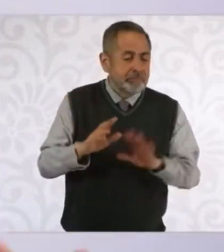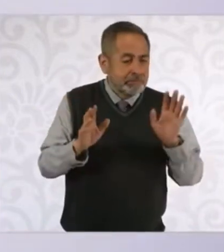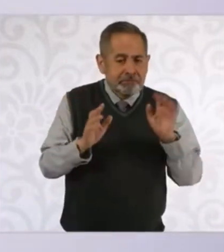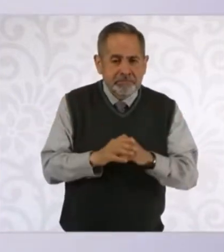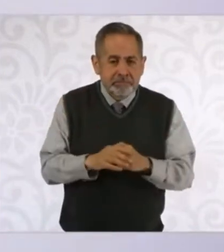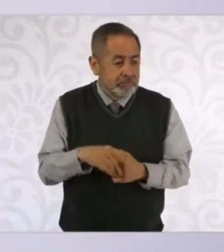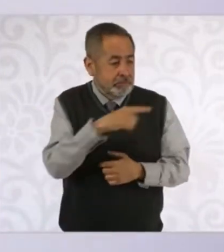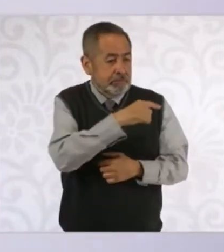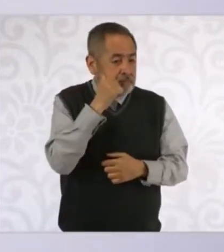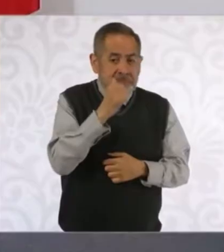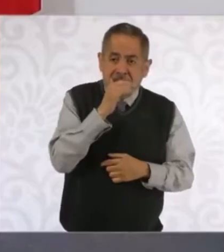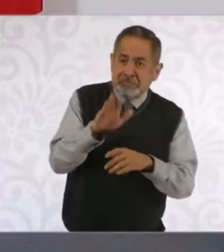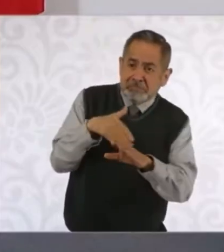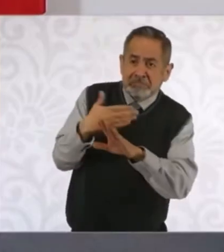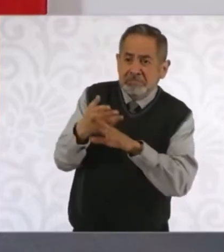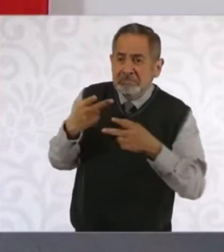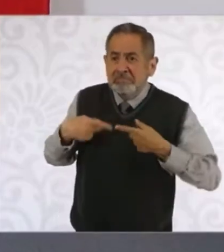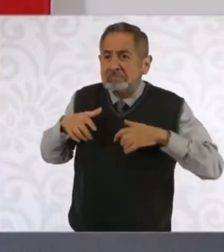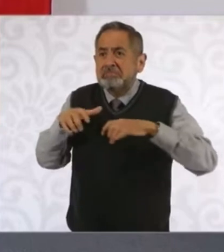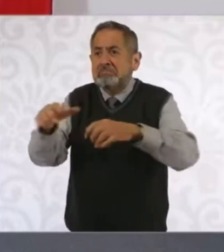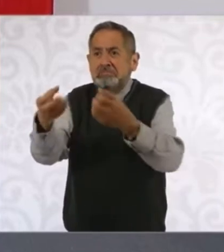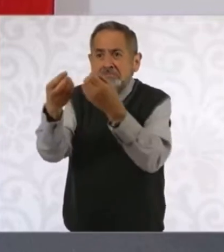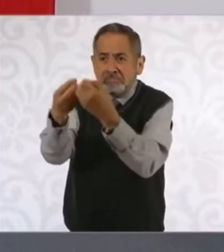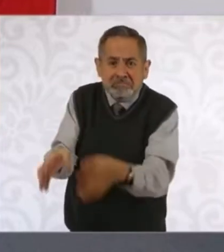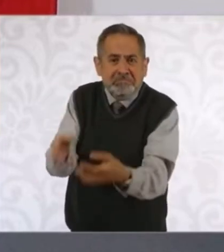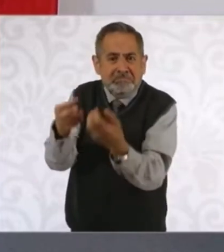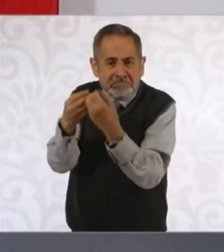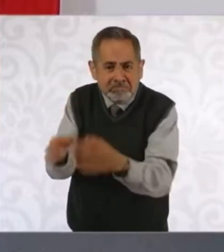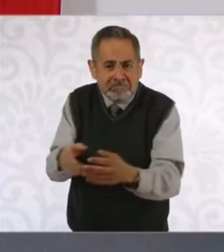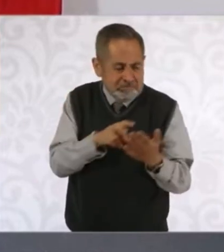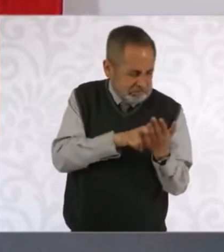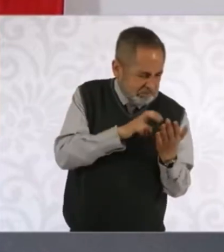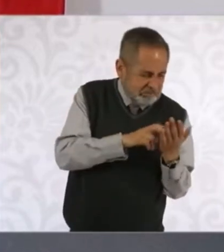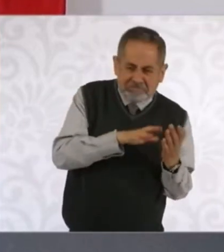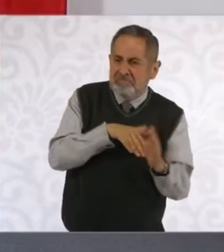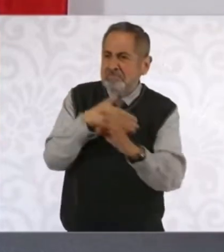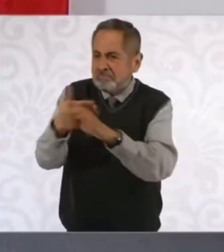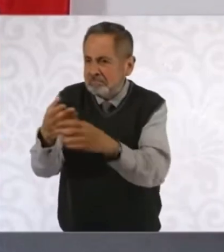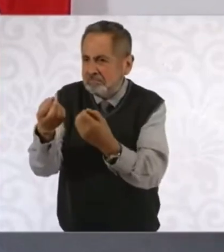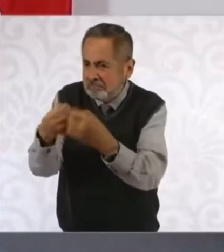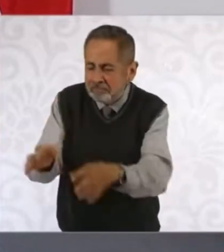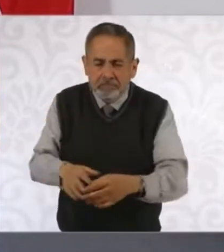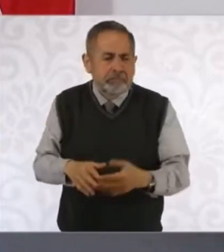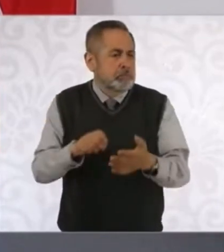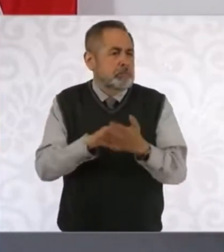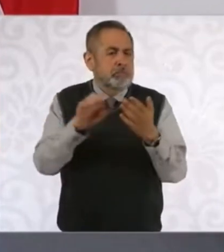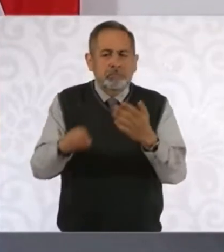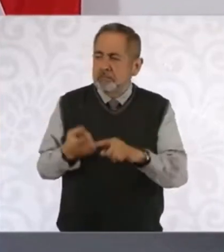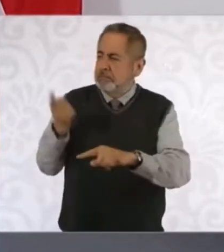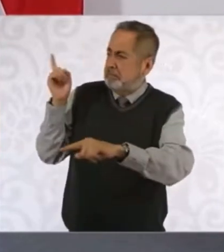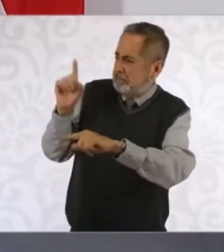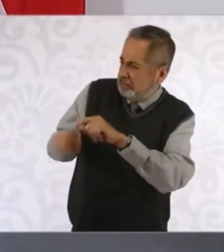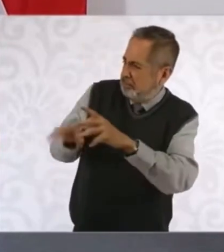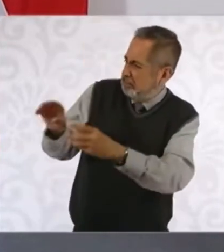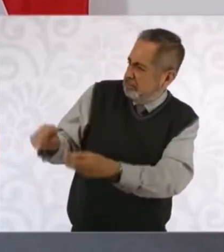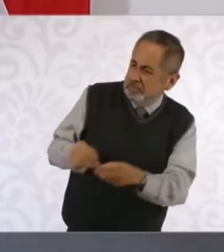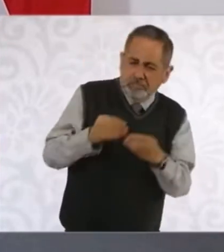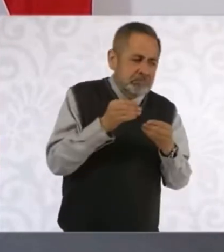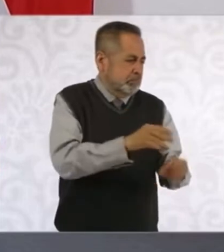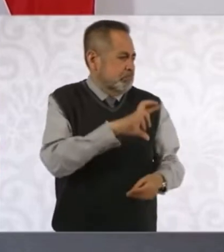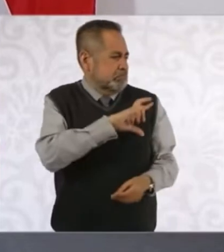patria, lo único que les preocupa es el dinero, lo único que miran es su